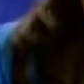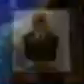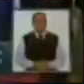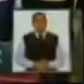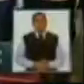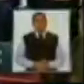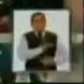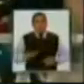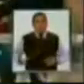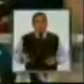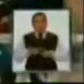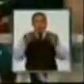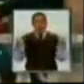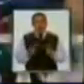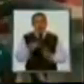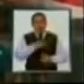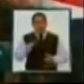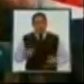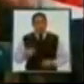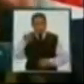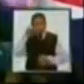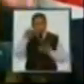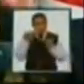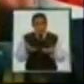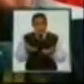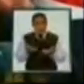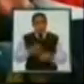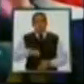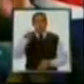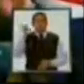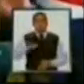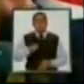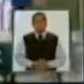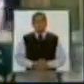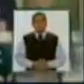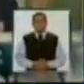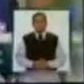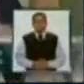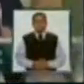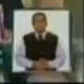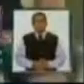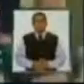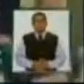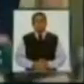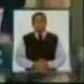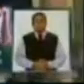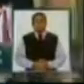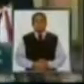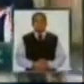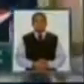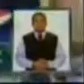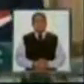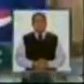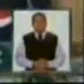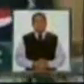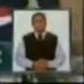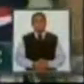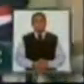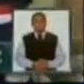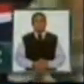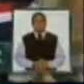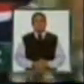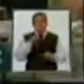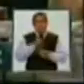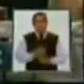adicionalmente aquí en el gabinete anterior hubo dos ministros de militares en retiro, el señor Valdés y